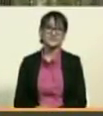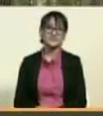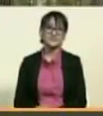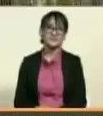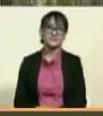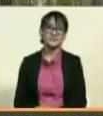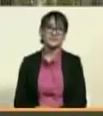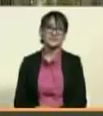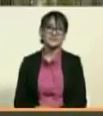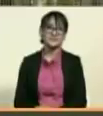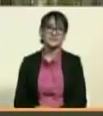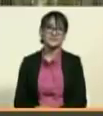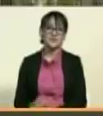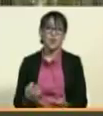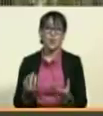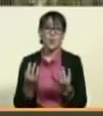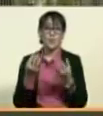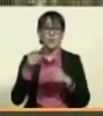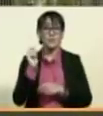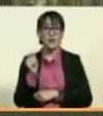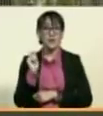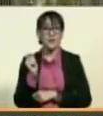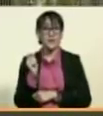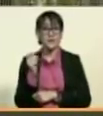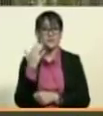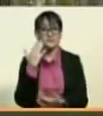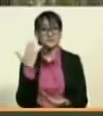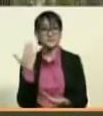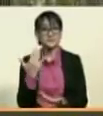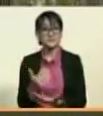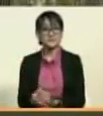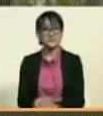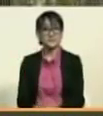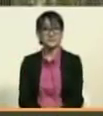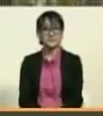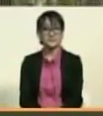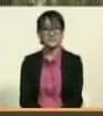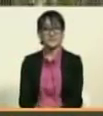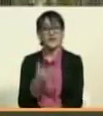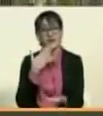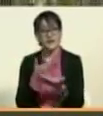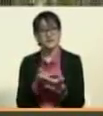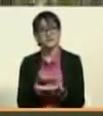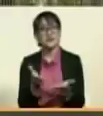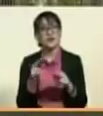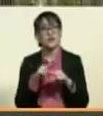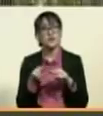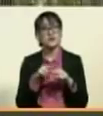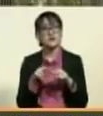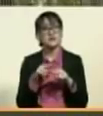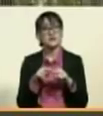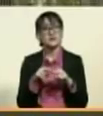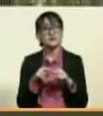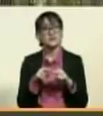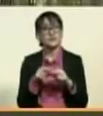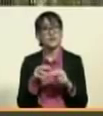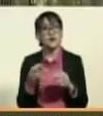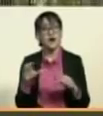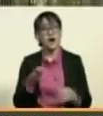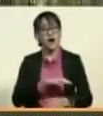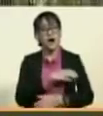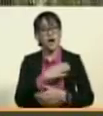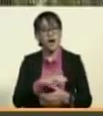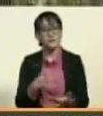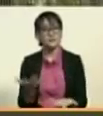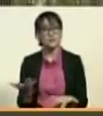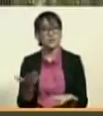Me recibe el humo y la maraca. Y agradezco a estos niños que me han recibido con su canto.